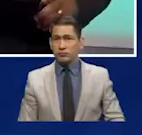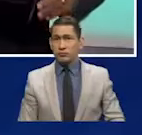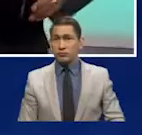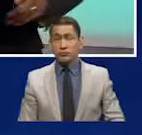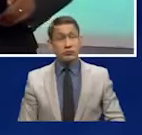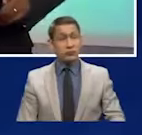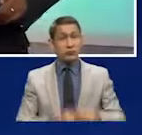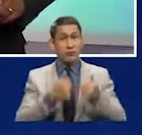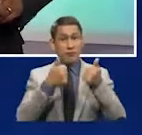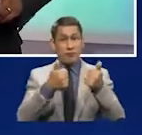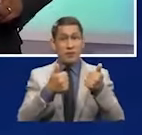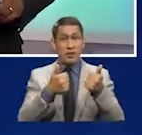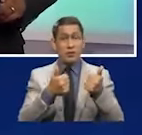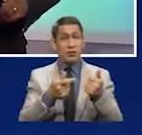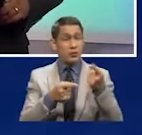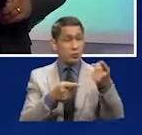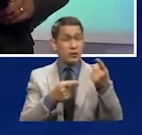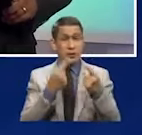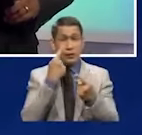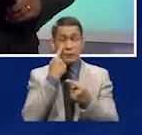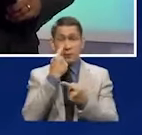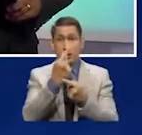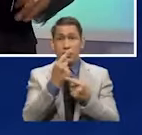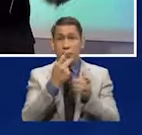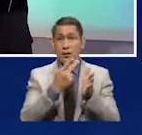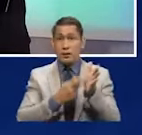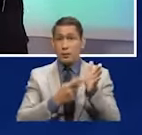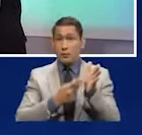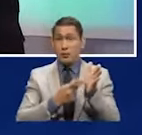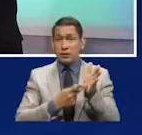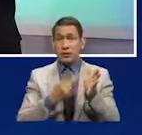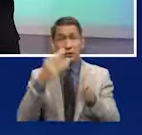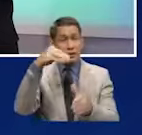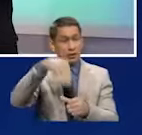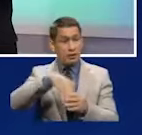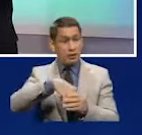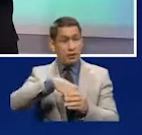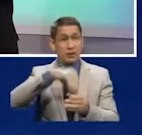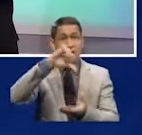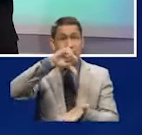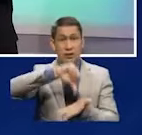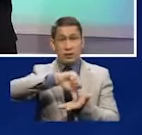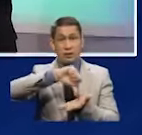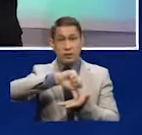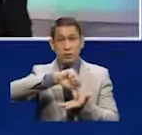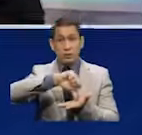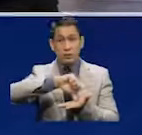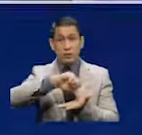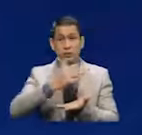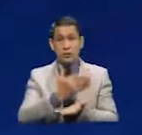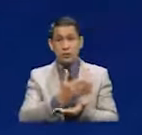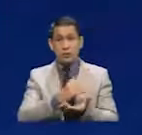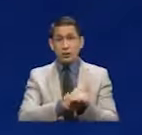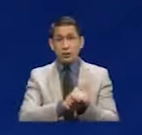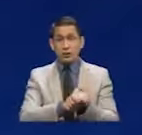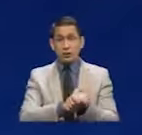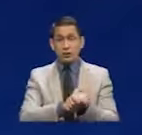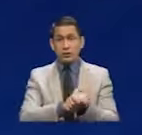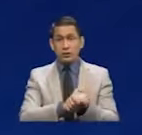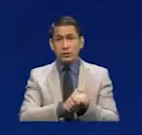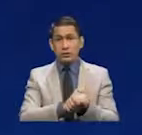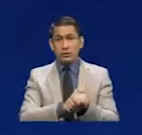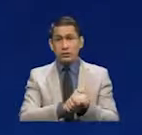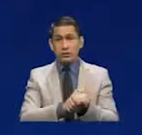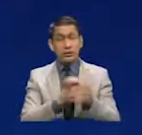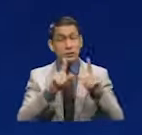Bueno, mi estimado Felipe, usted acaba de ver lo que ocurre en la zona urbana. Ya mismo le enseñamos lo que pasa en la zona rural, pero lo